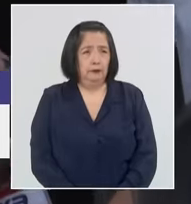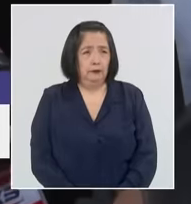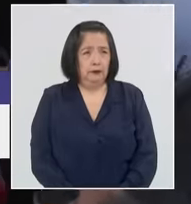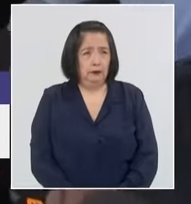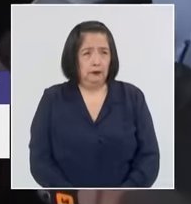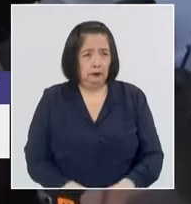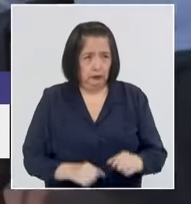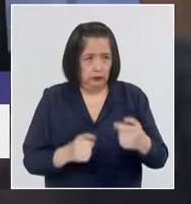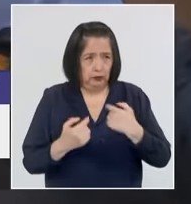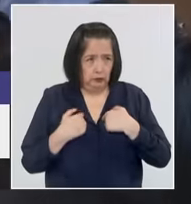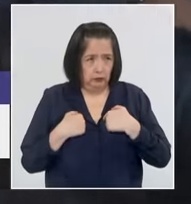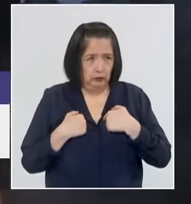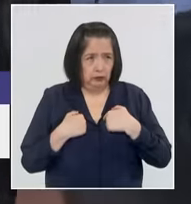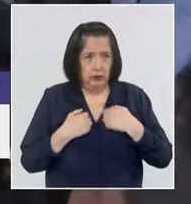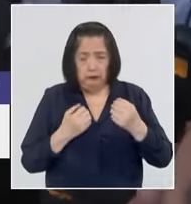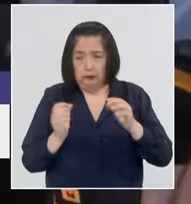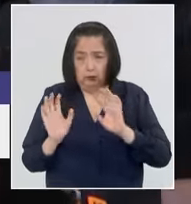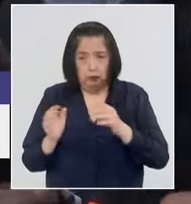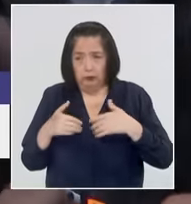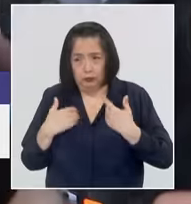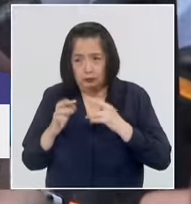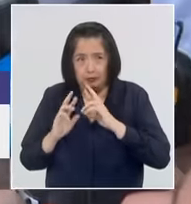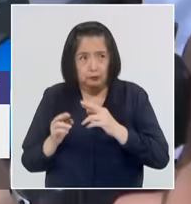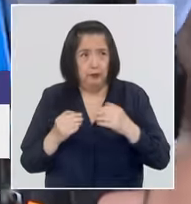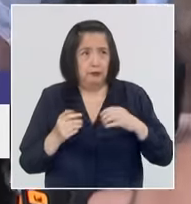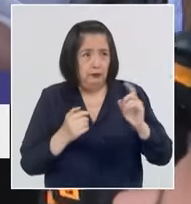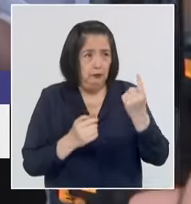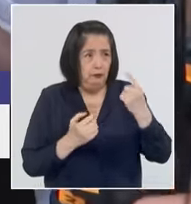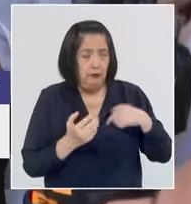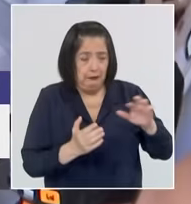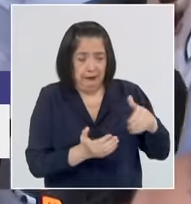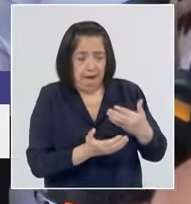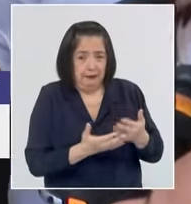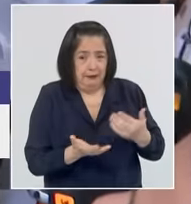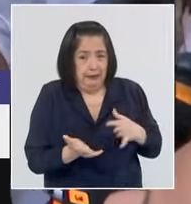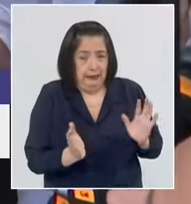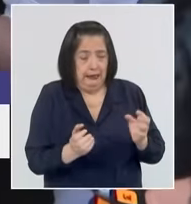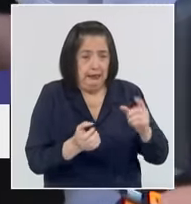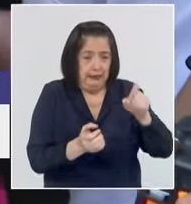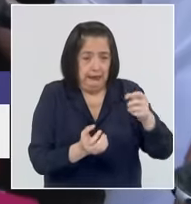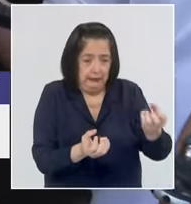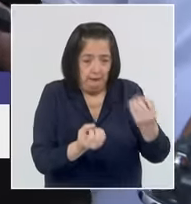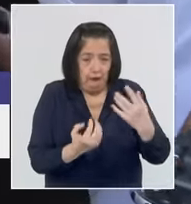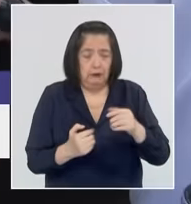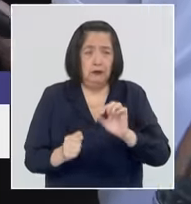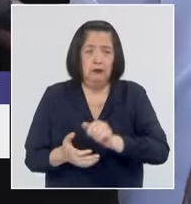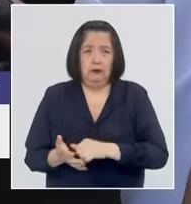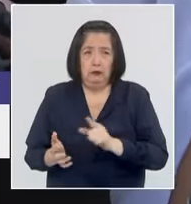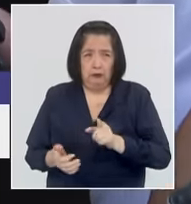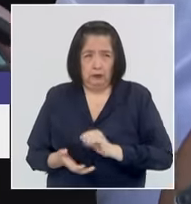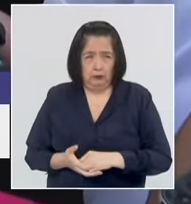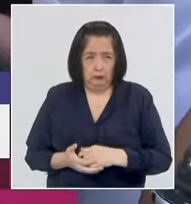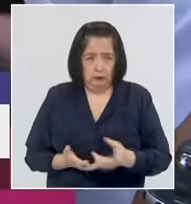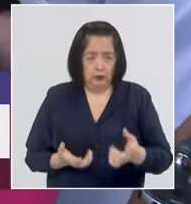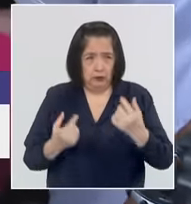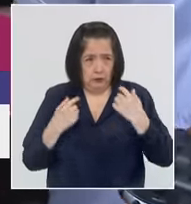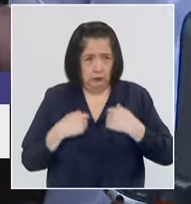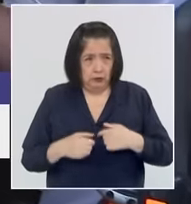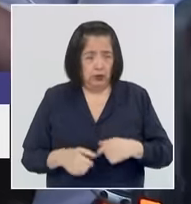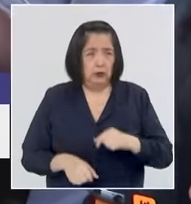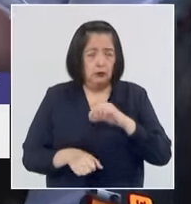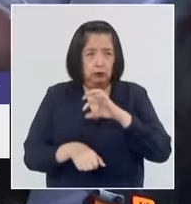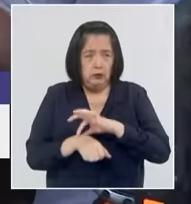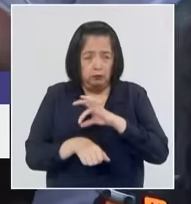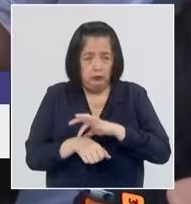Precisamente por eso es que yo tengo que informarme, no les puedo responder nada si acabo de llegar como ustedes mismos acaban de verificar. ¿Usted todavía ejerce la defensa del doctor